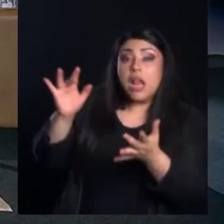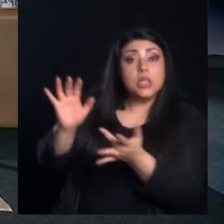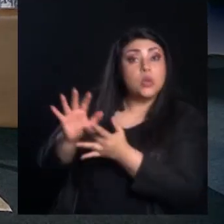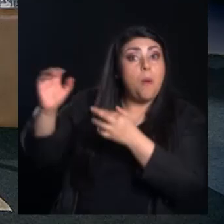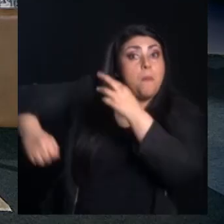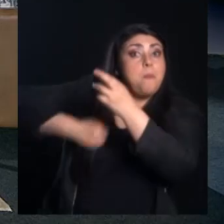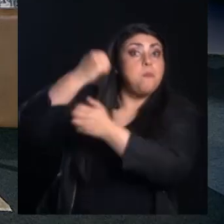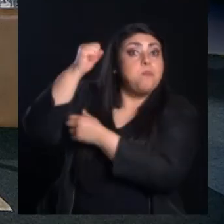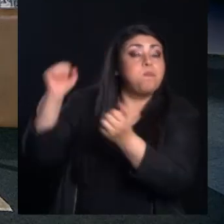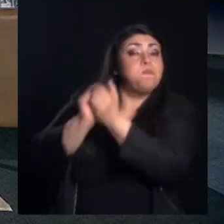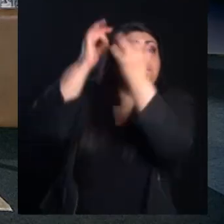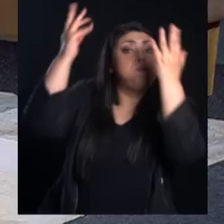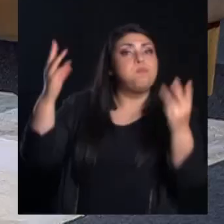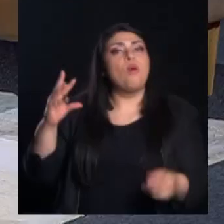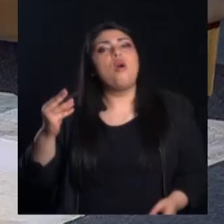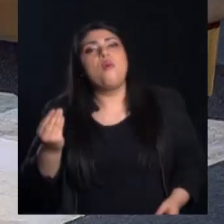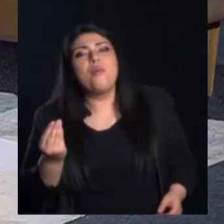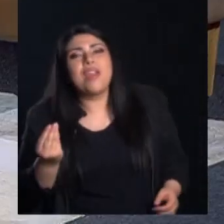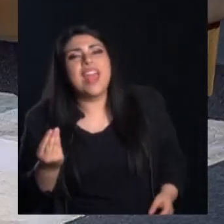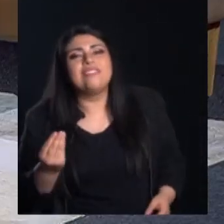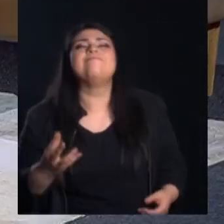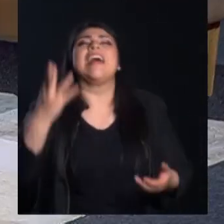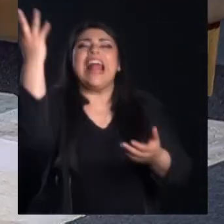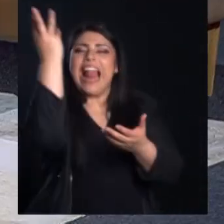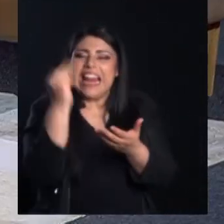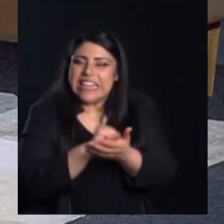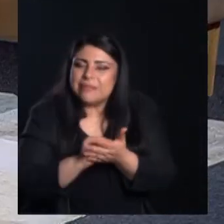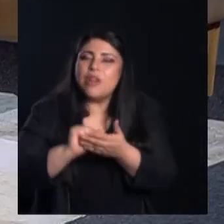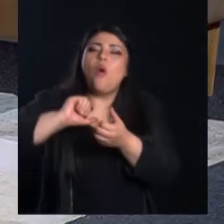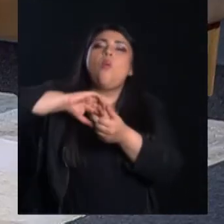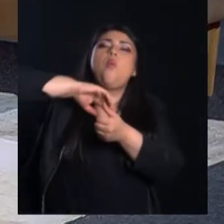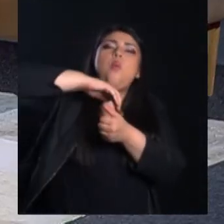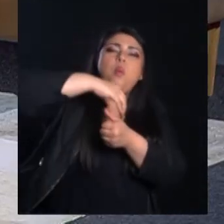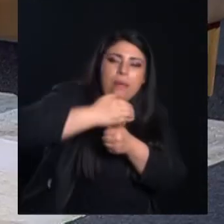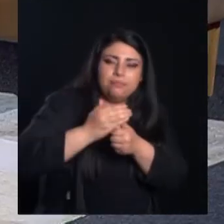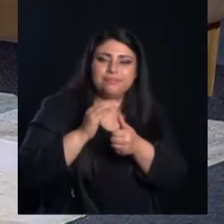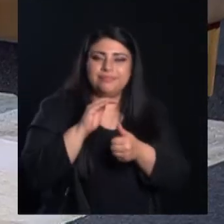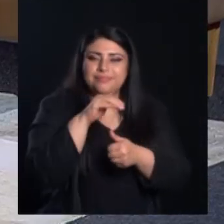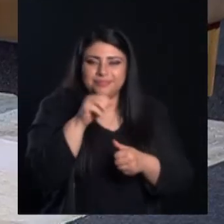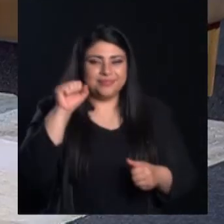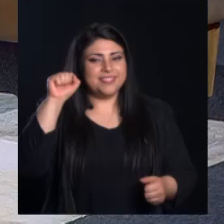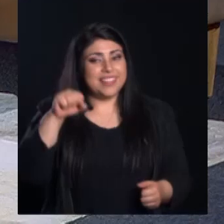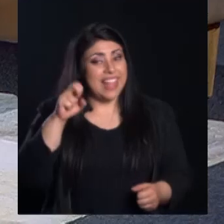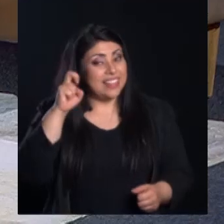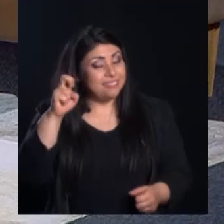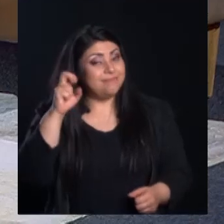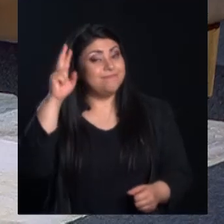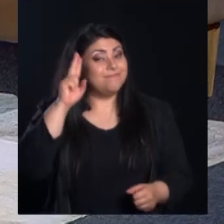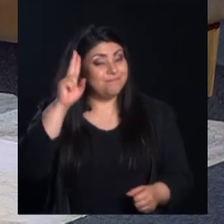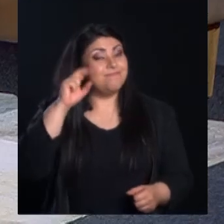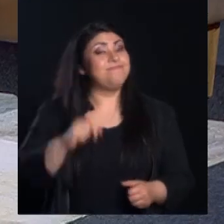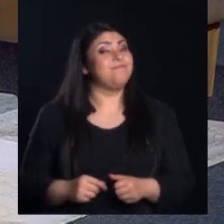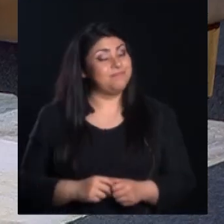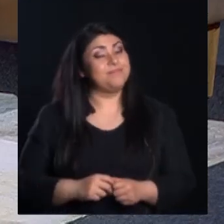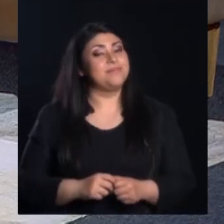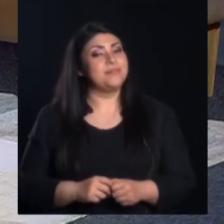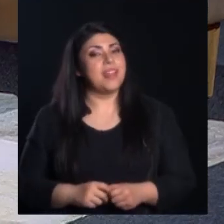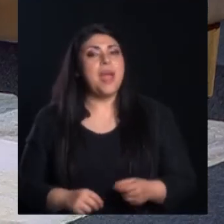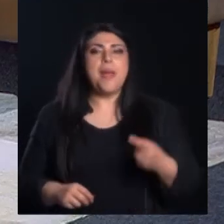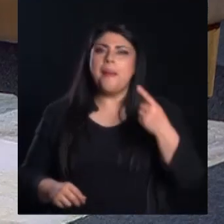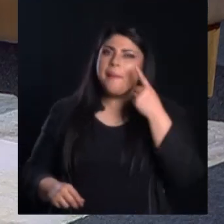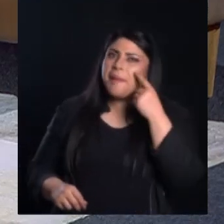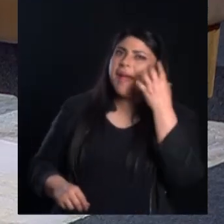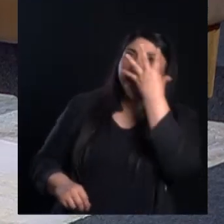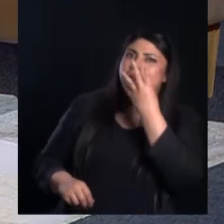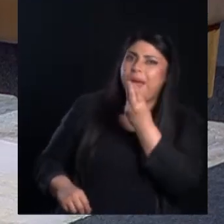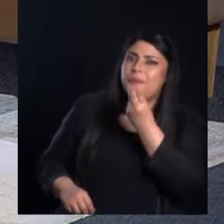él dice acá es porque el espíritu santo está sobre él y fue ungido para les gusta mucho que el espíritu